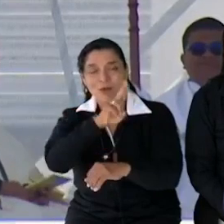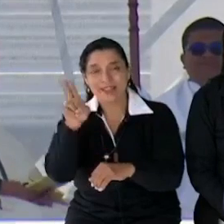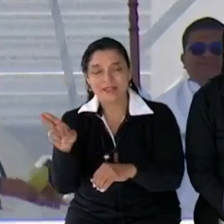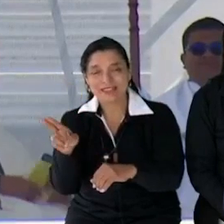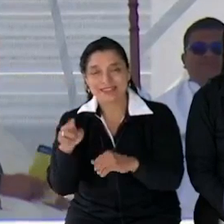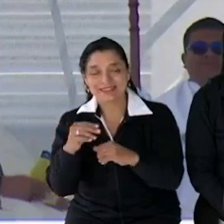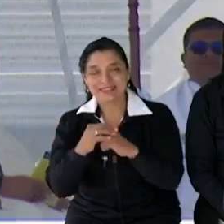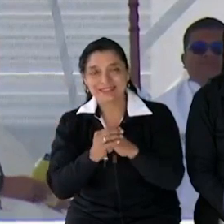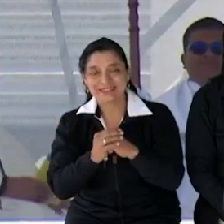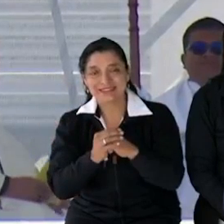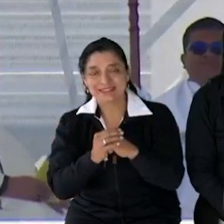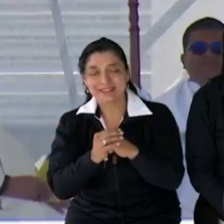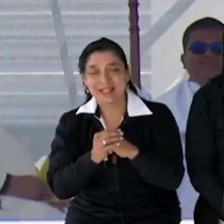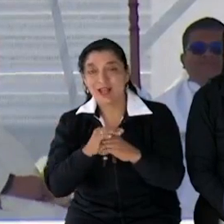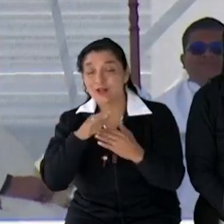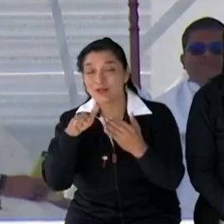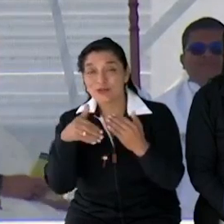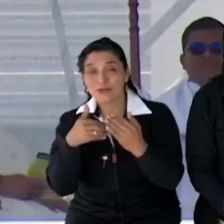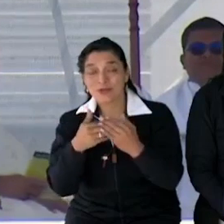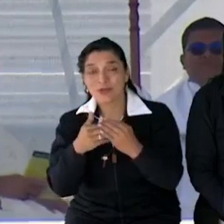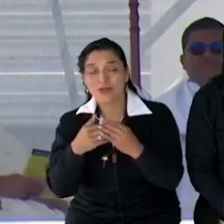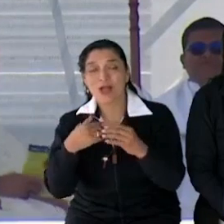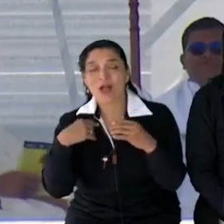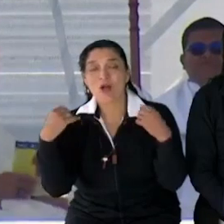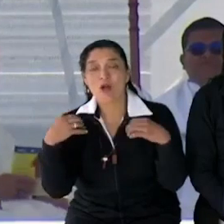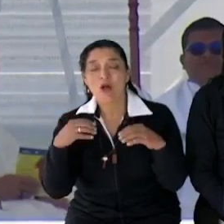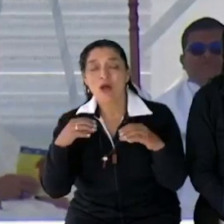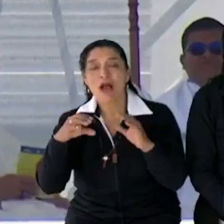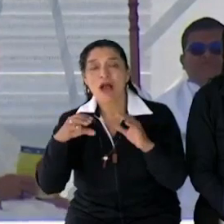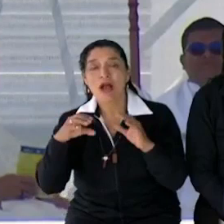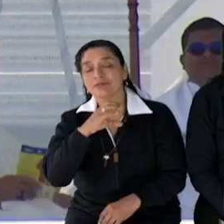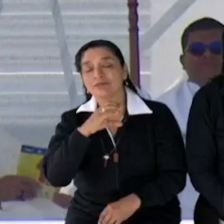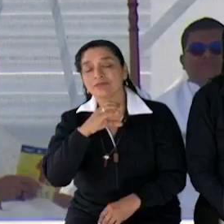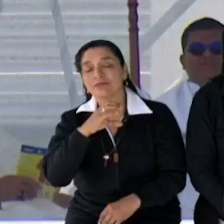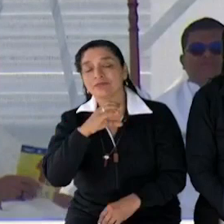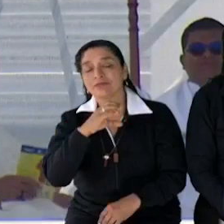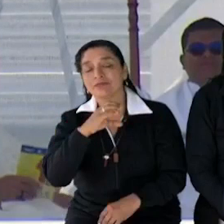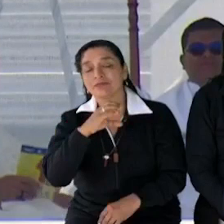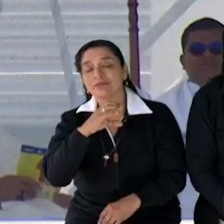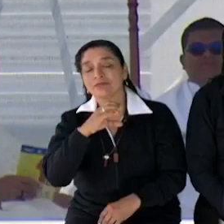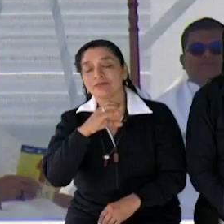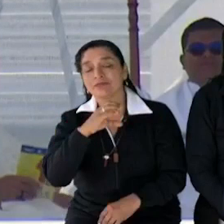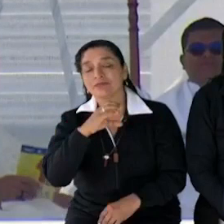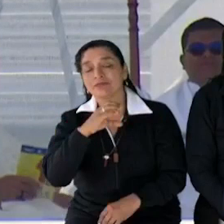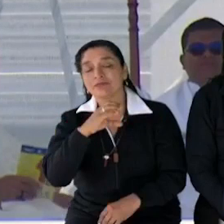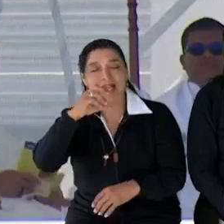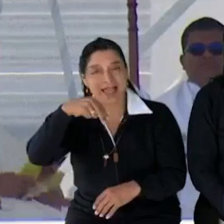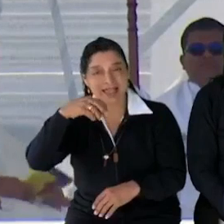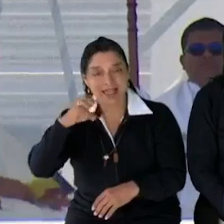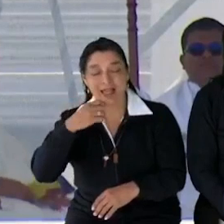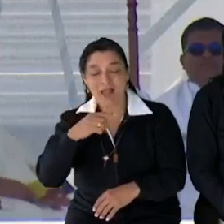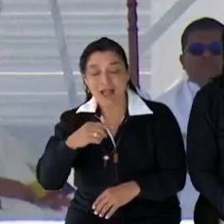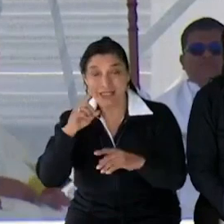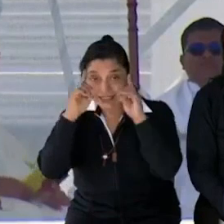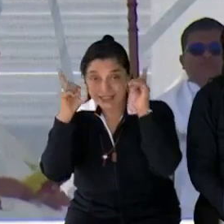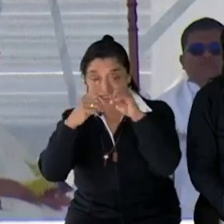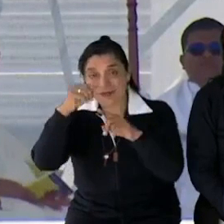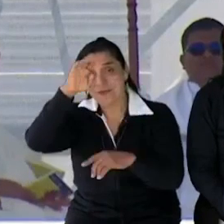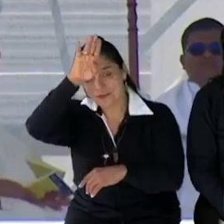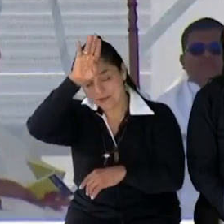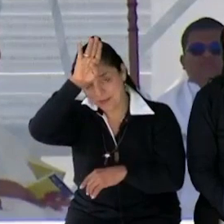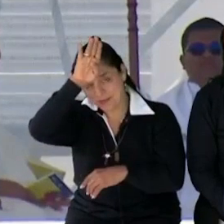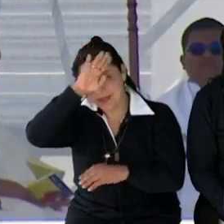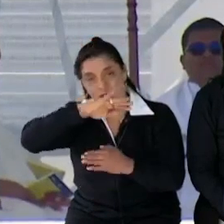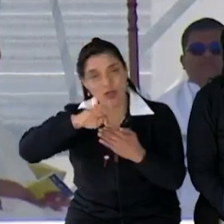Universal, a la Conferencia Episcopal del Ecuador, al Santo Padre,